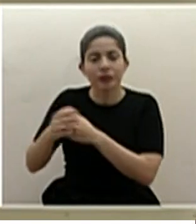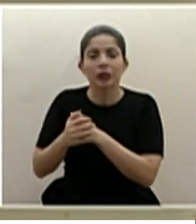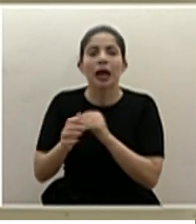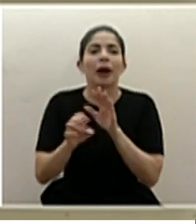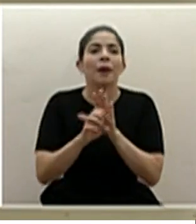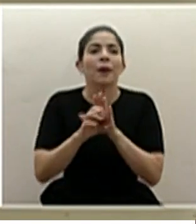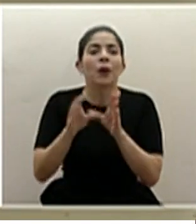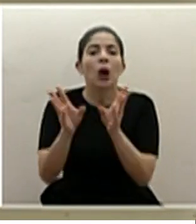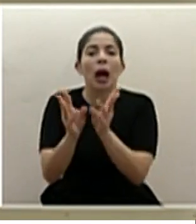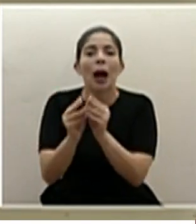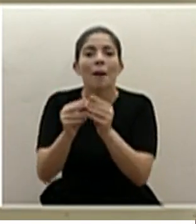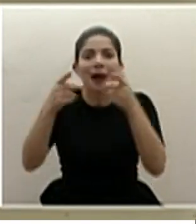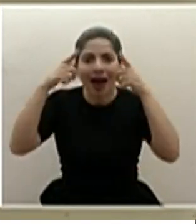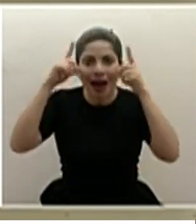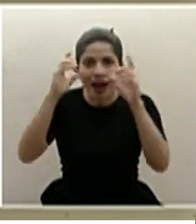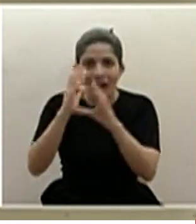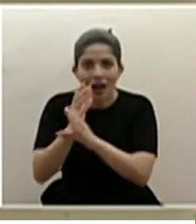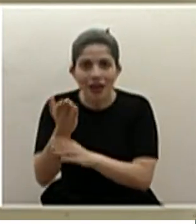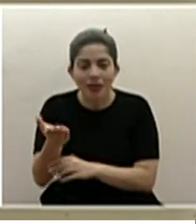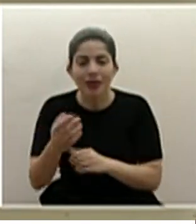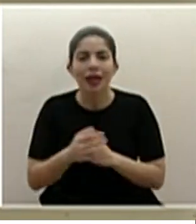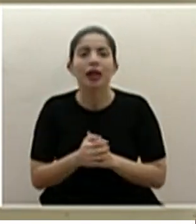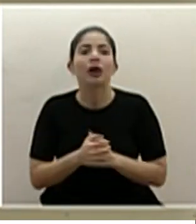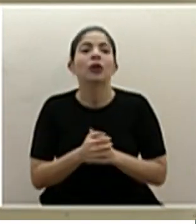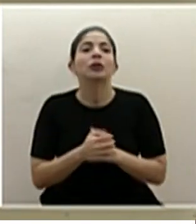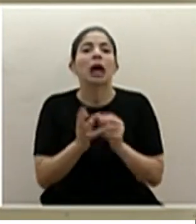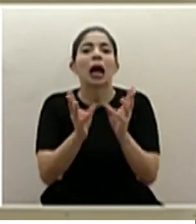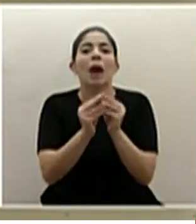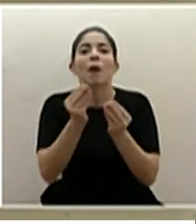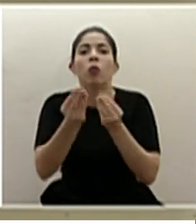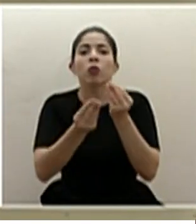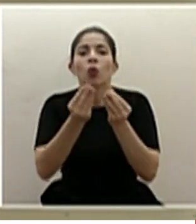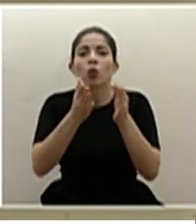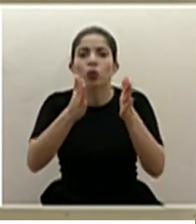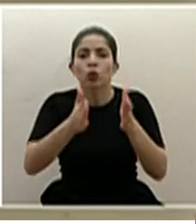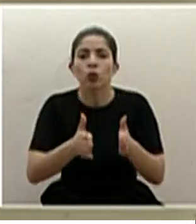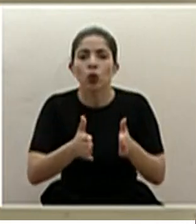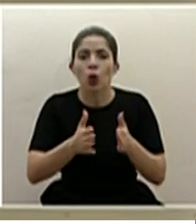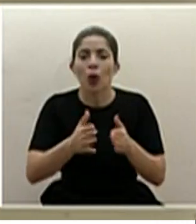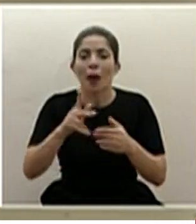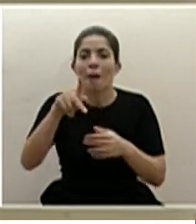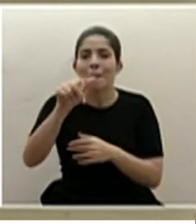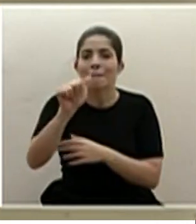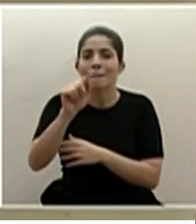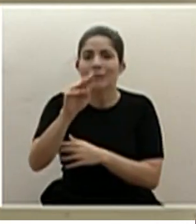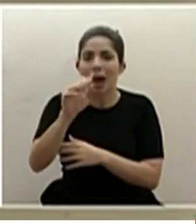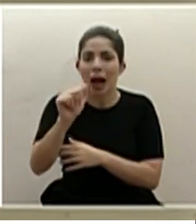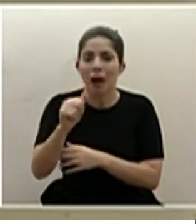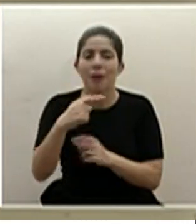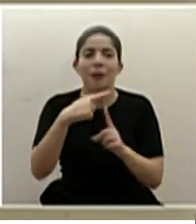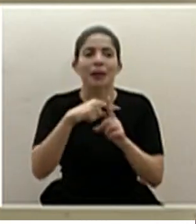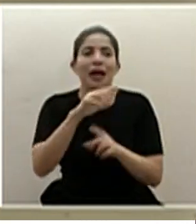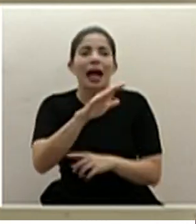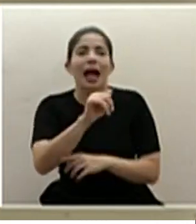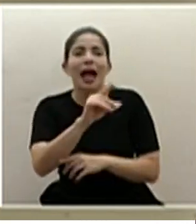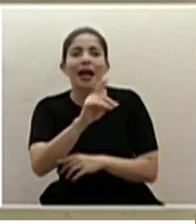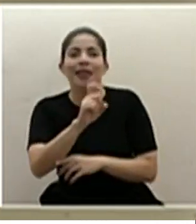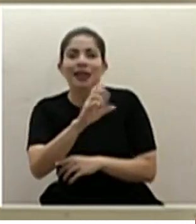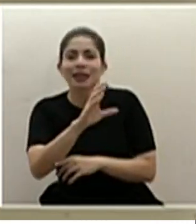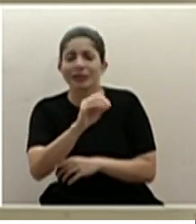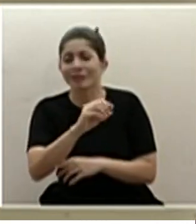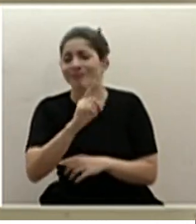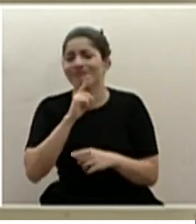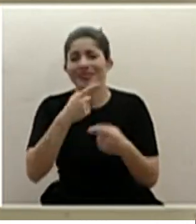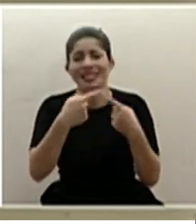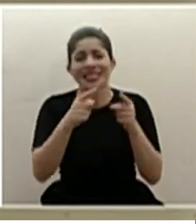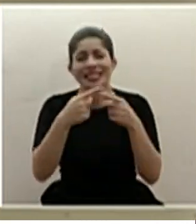las cámaras de ganaderos, las cámaras de productores de palma, con Cadexco, realmente con todas